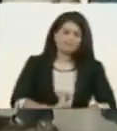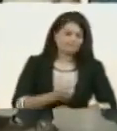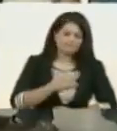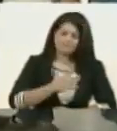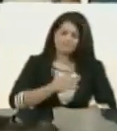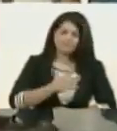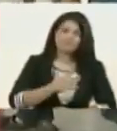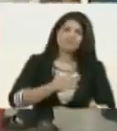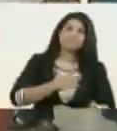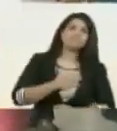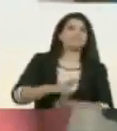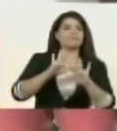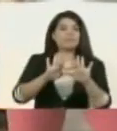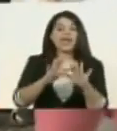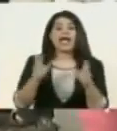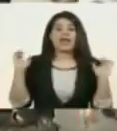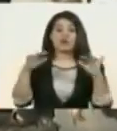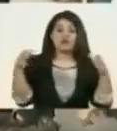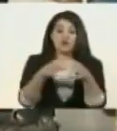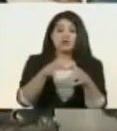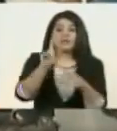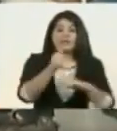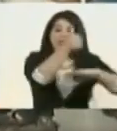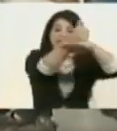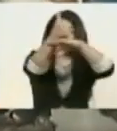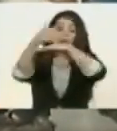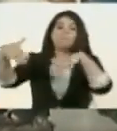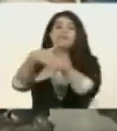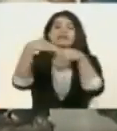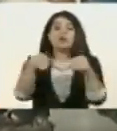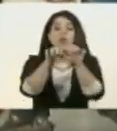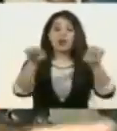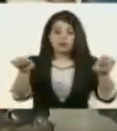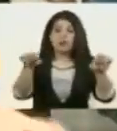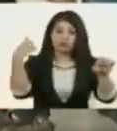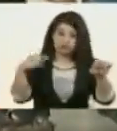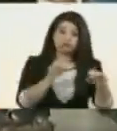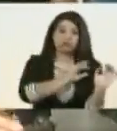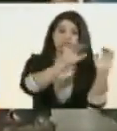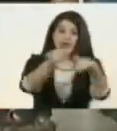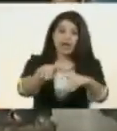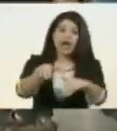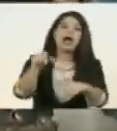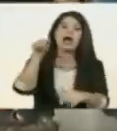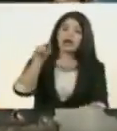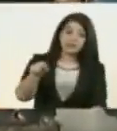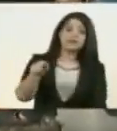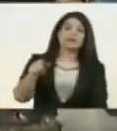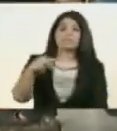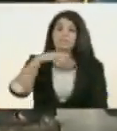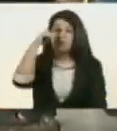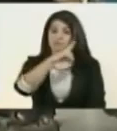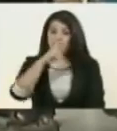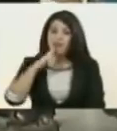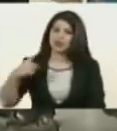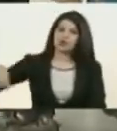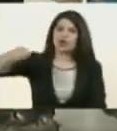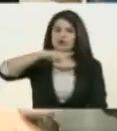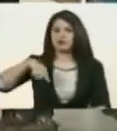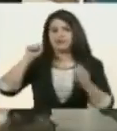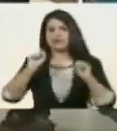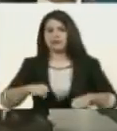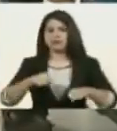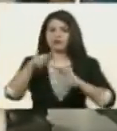Durante esta asamblea también participaron autoridades del Ministerio de Educación, quien en compañía de los padres y representantes establecieron